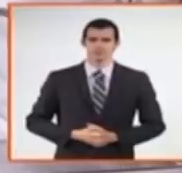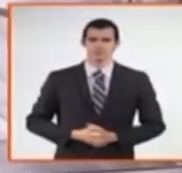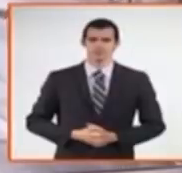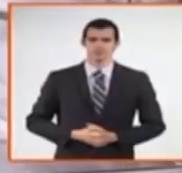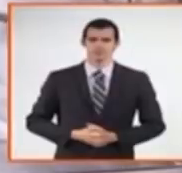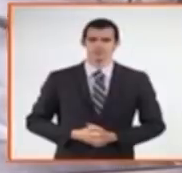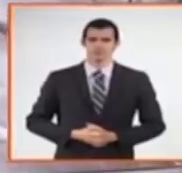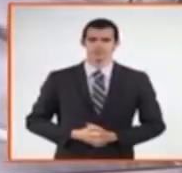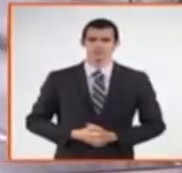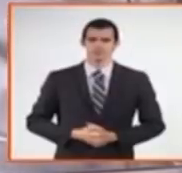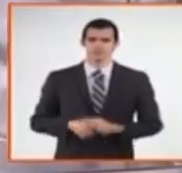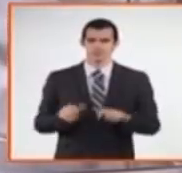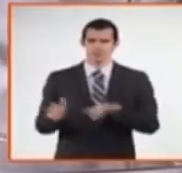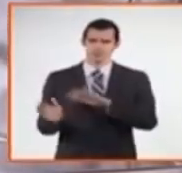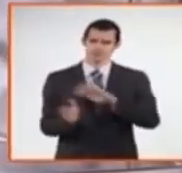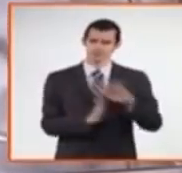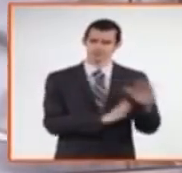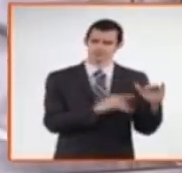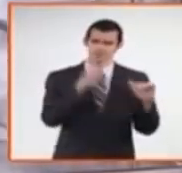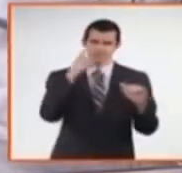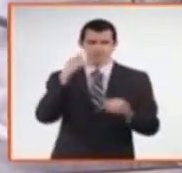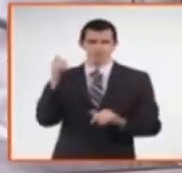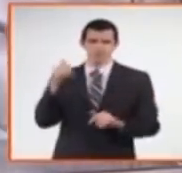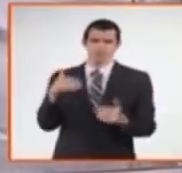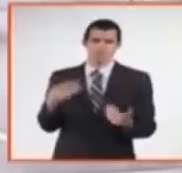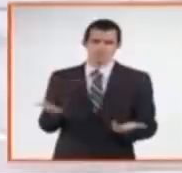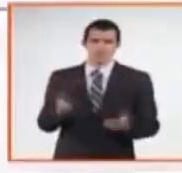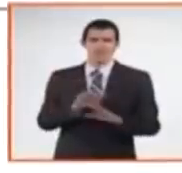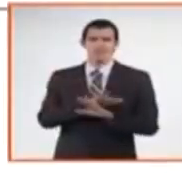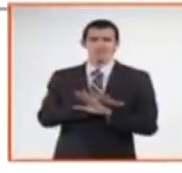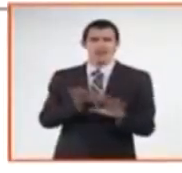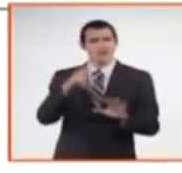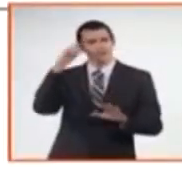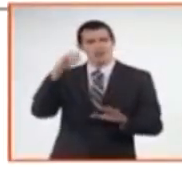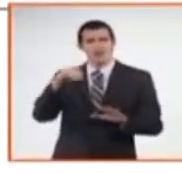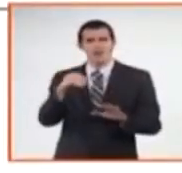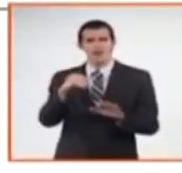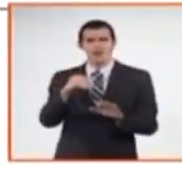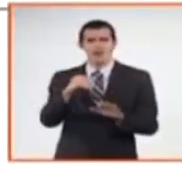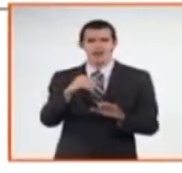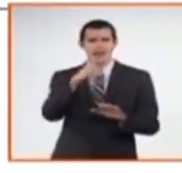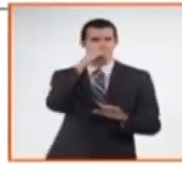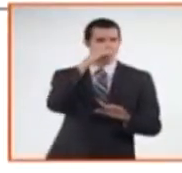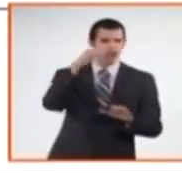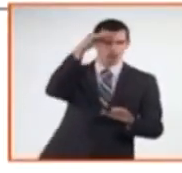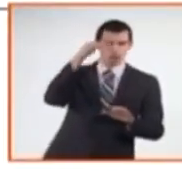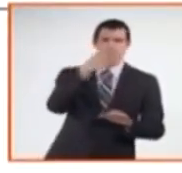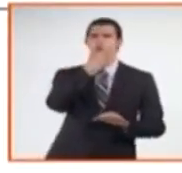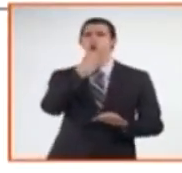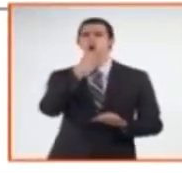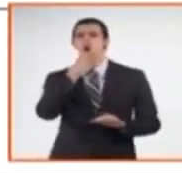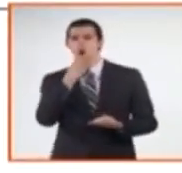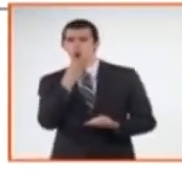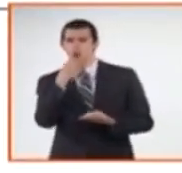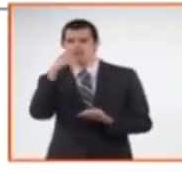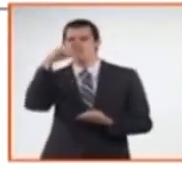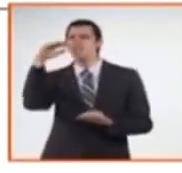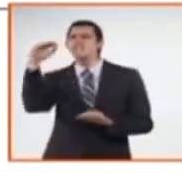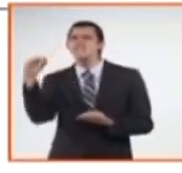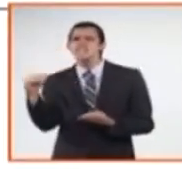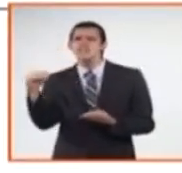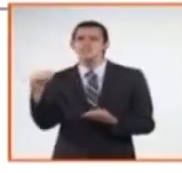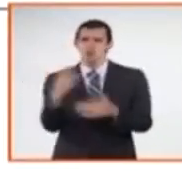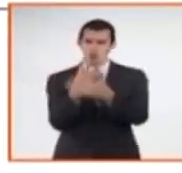la próxima reforma y usted puede ver que el grupo que recibe la tercera dos y en este caso adolescente sube todavía mucho más